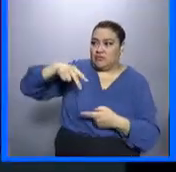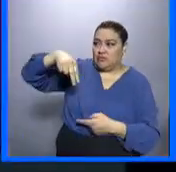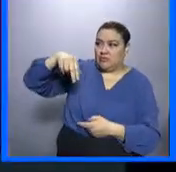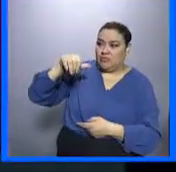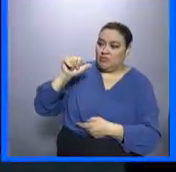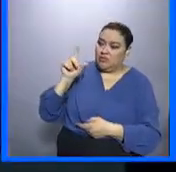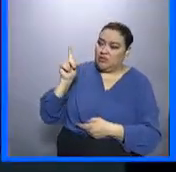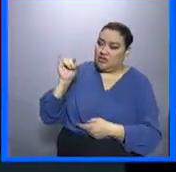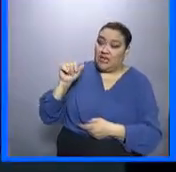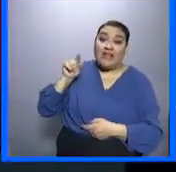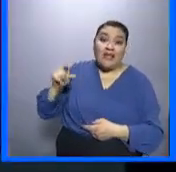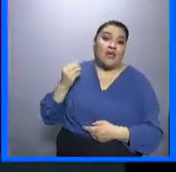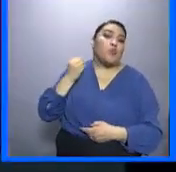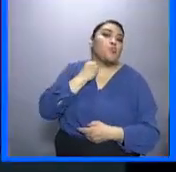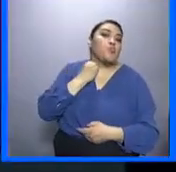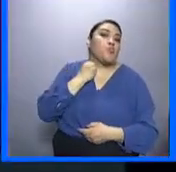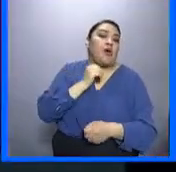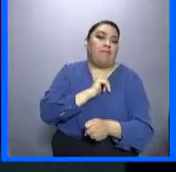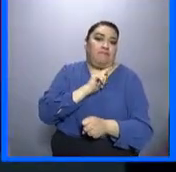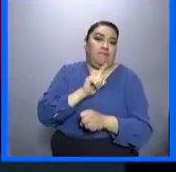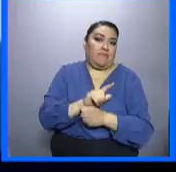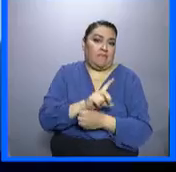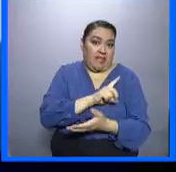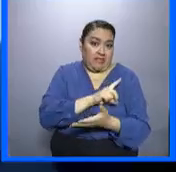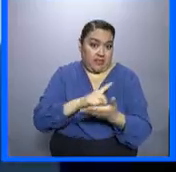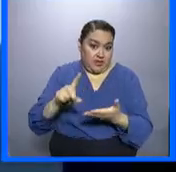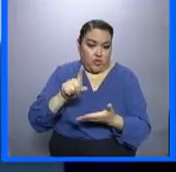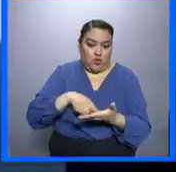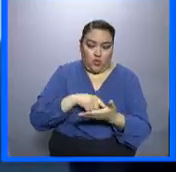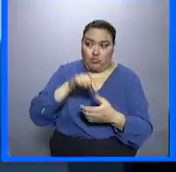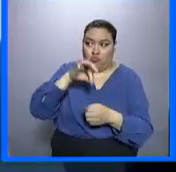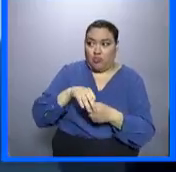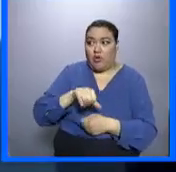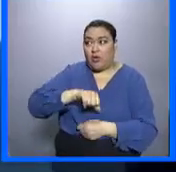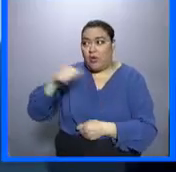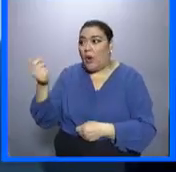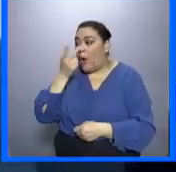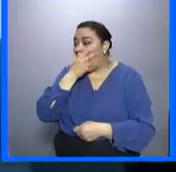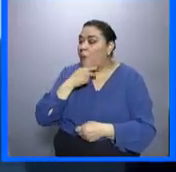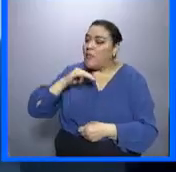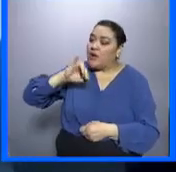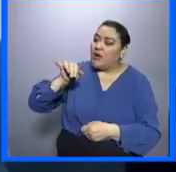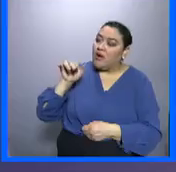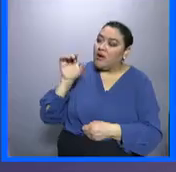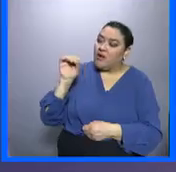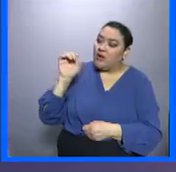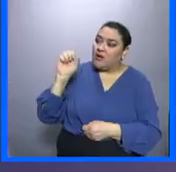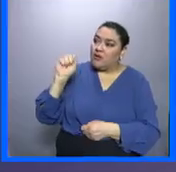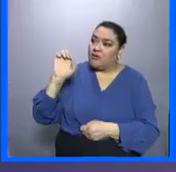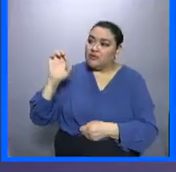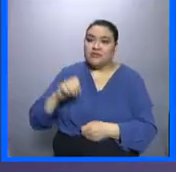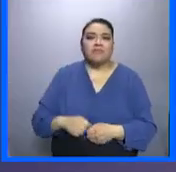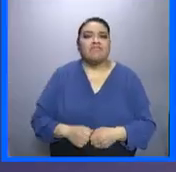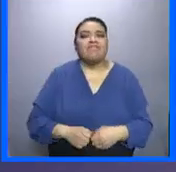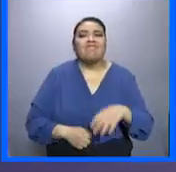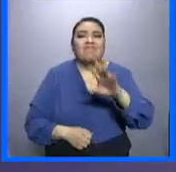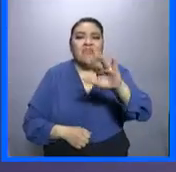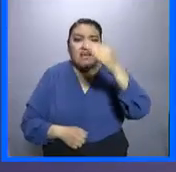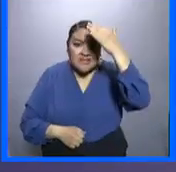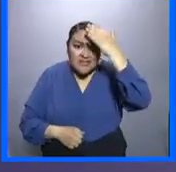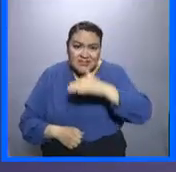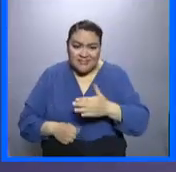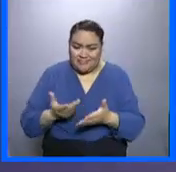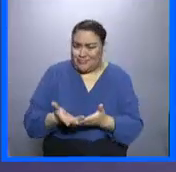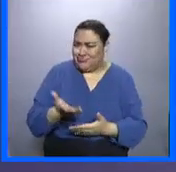Rodríguez, abogada especialista en Derecho Electoral, y el investigador José Roldán Chopa. Y es que durante